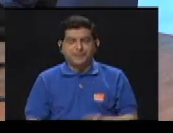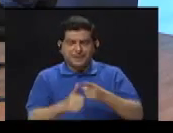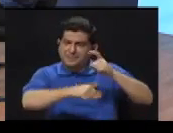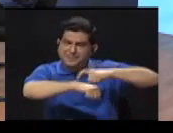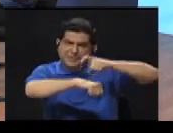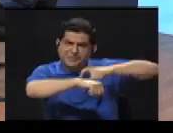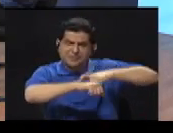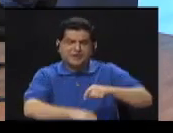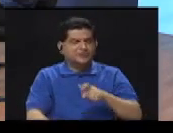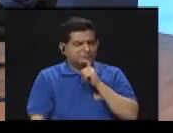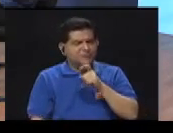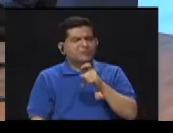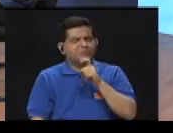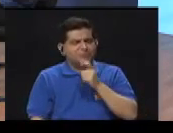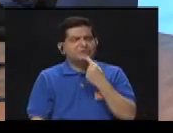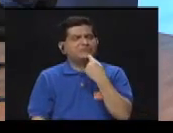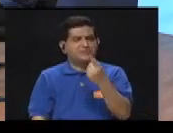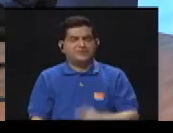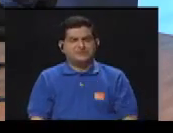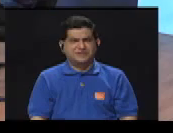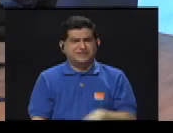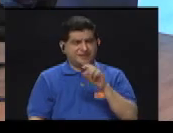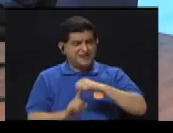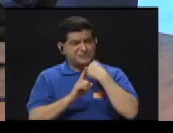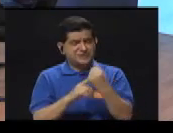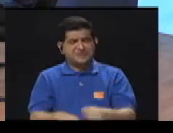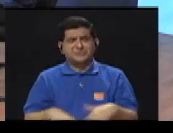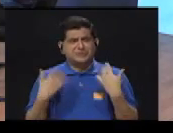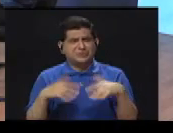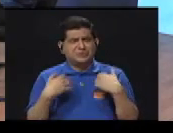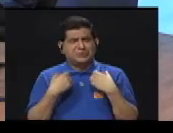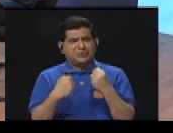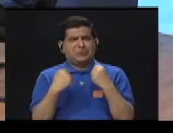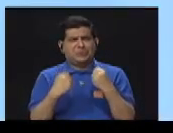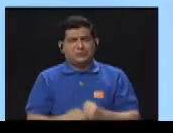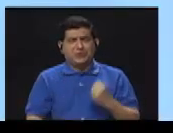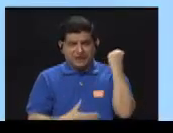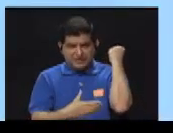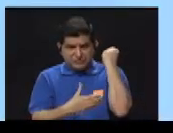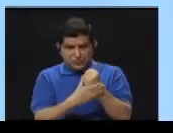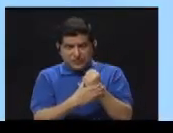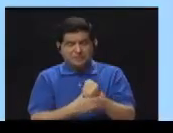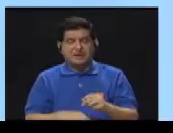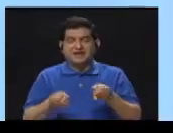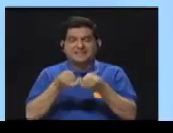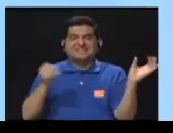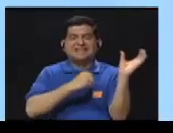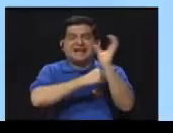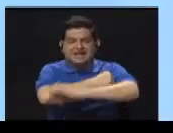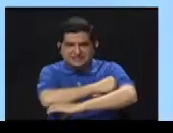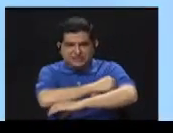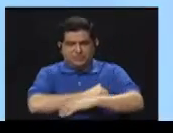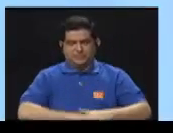un principio les costó decirlo porque es algo muy fuerte, digamos. Por supuesto. Es un crimen que quedó impune.